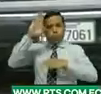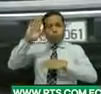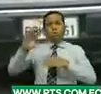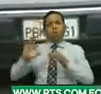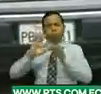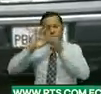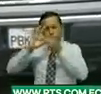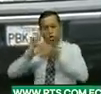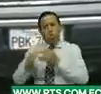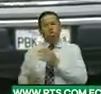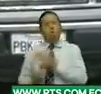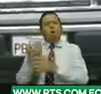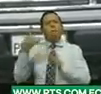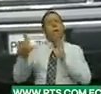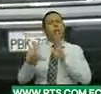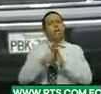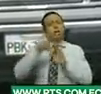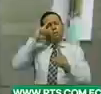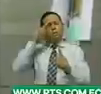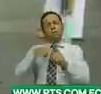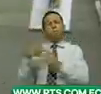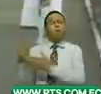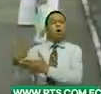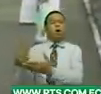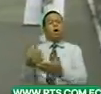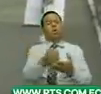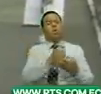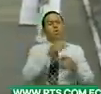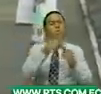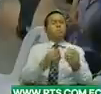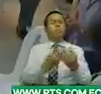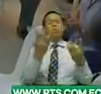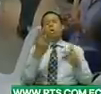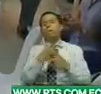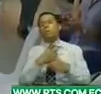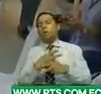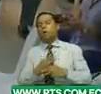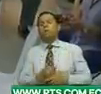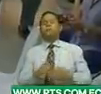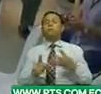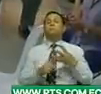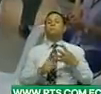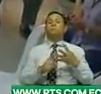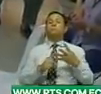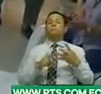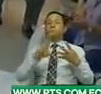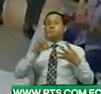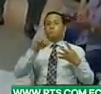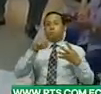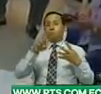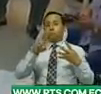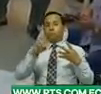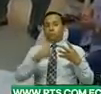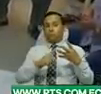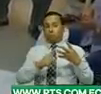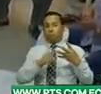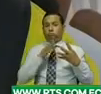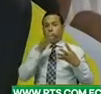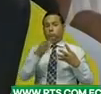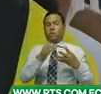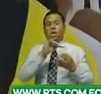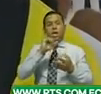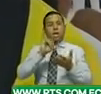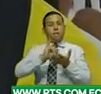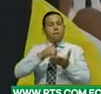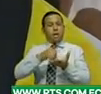que beneficien a los productores a nivel nacional. Isidro Romero, candidato del Partido Avanza, estuvo en